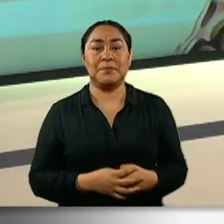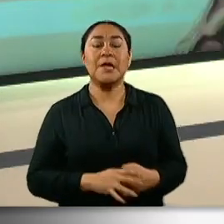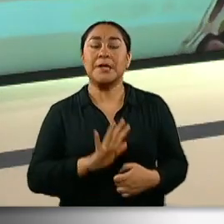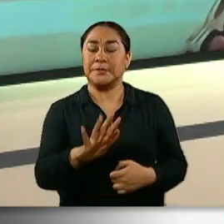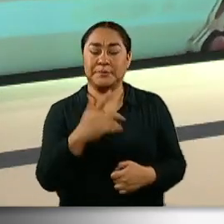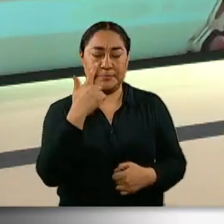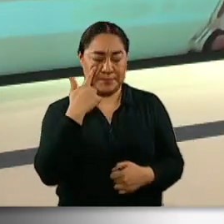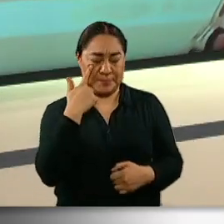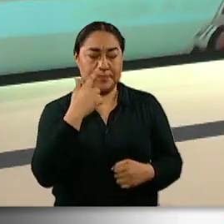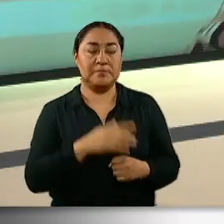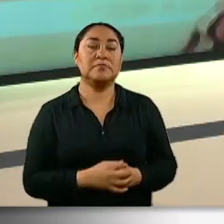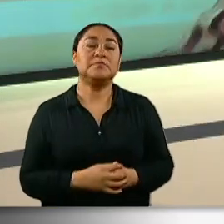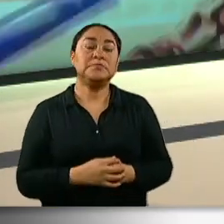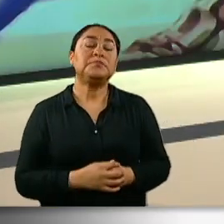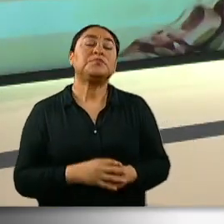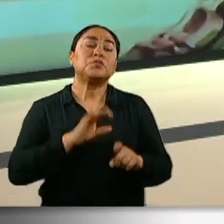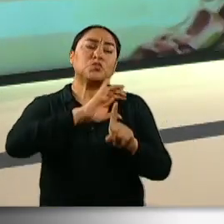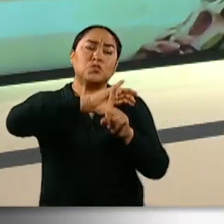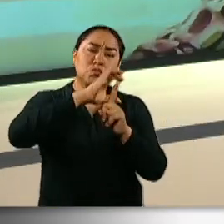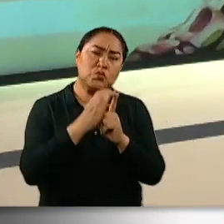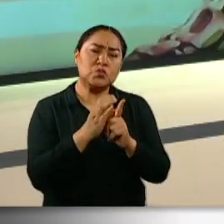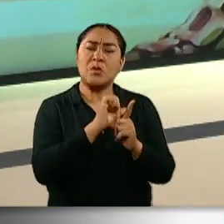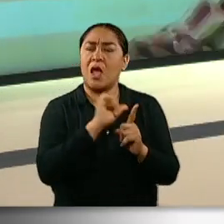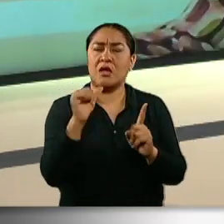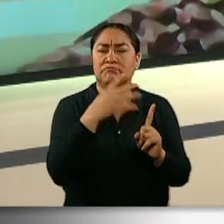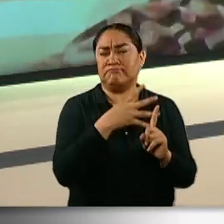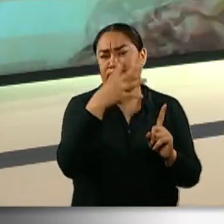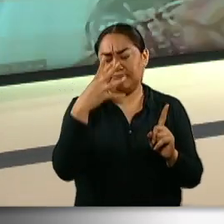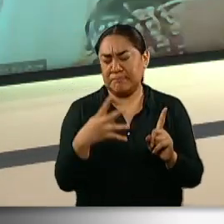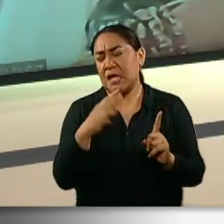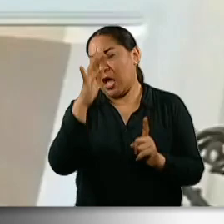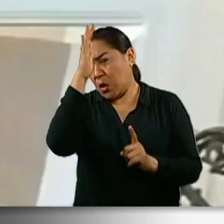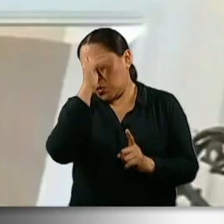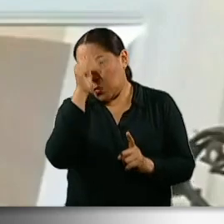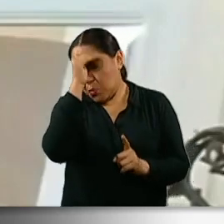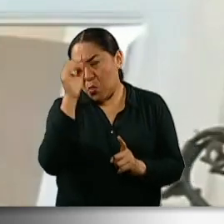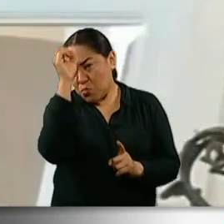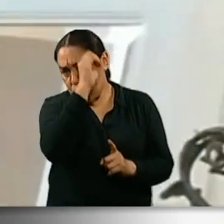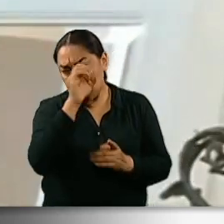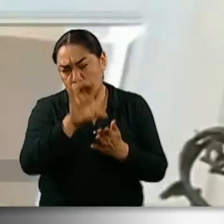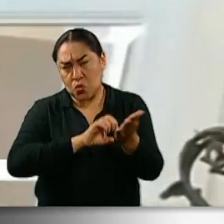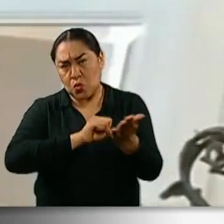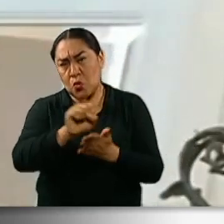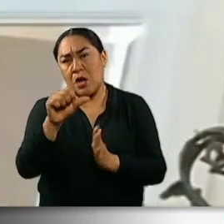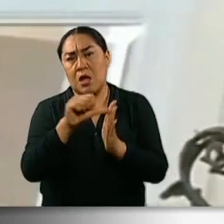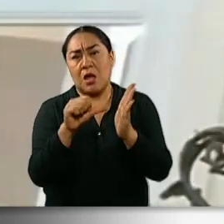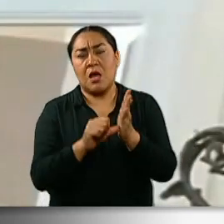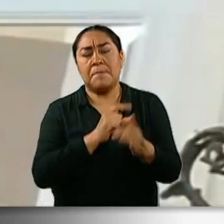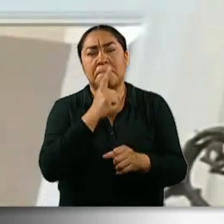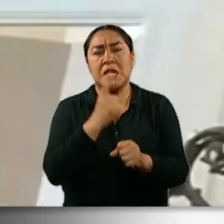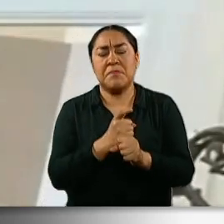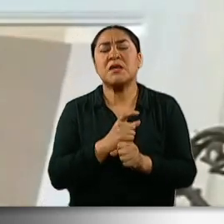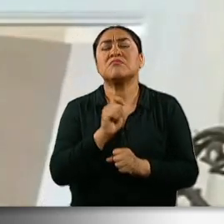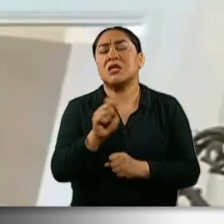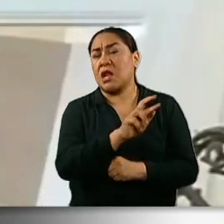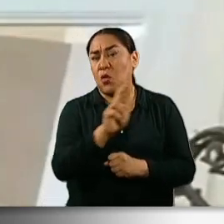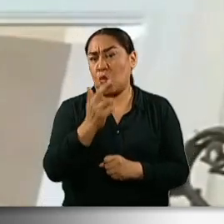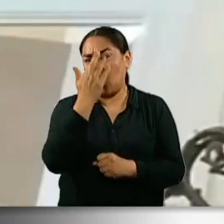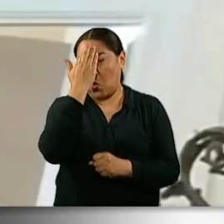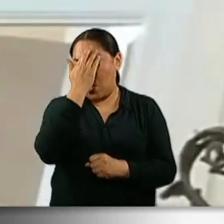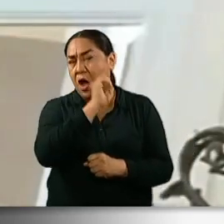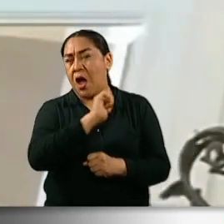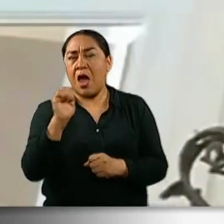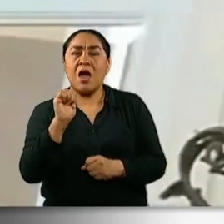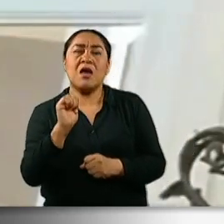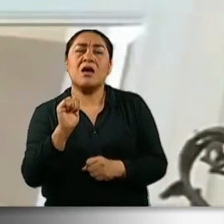Escuche, en reunión a distancia, la Comisión de Diversidad aprobó opinión de reforma constitucional al artículo primero en materia de reconocimiento de la expresión